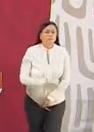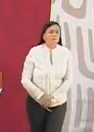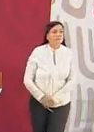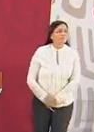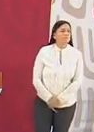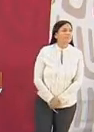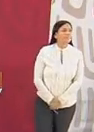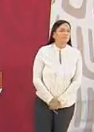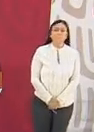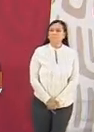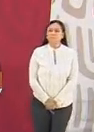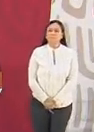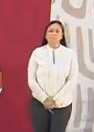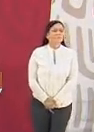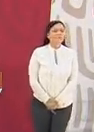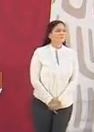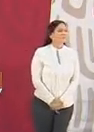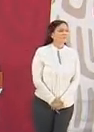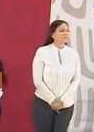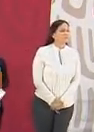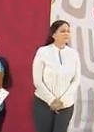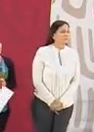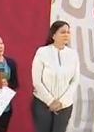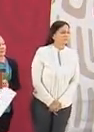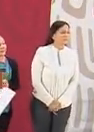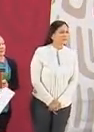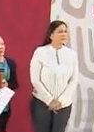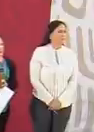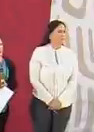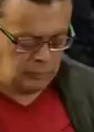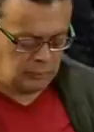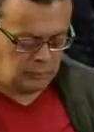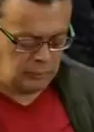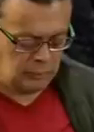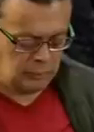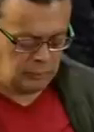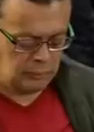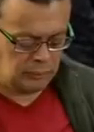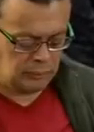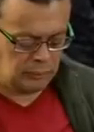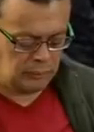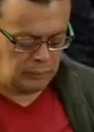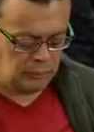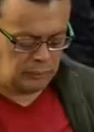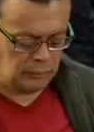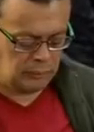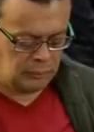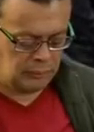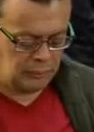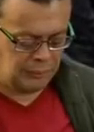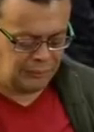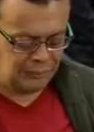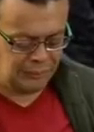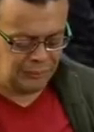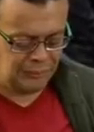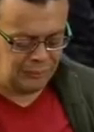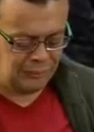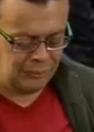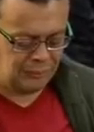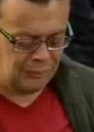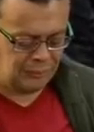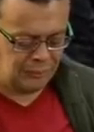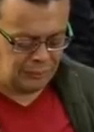Las razones por las que salió la señora Clara Torres del programa, y también